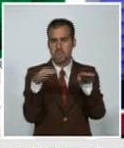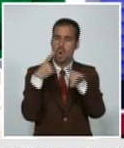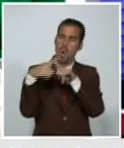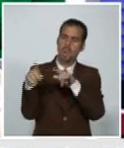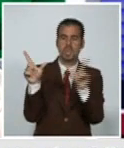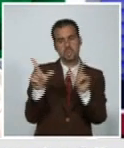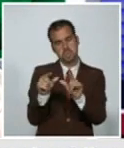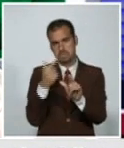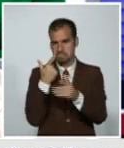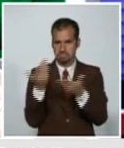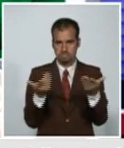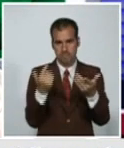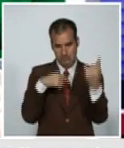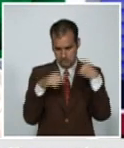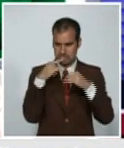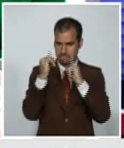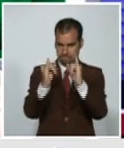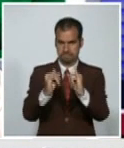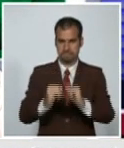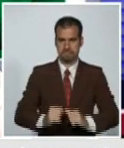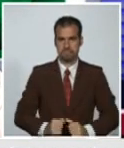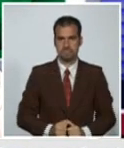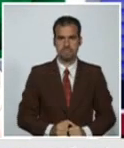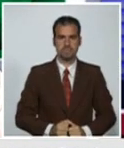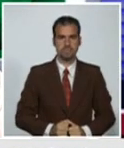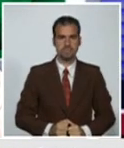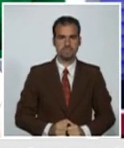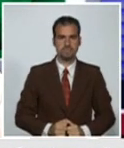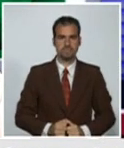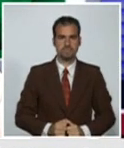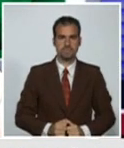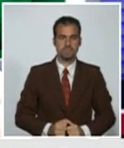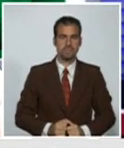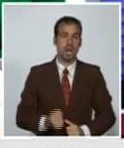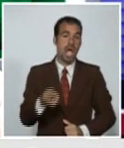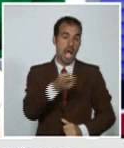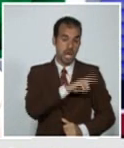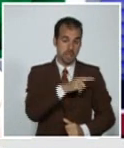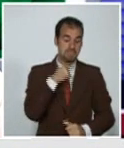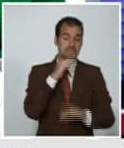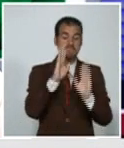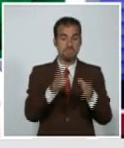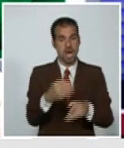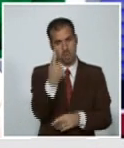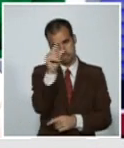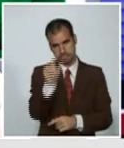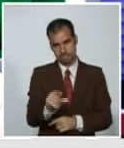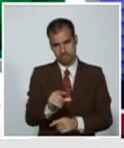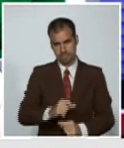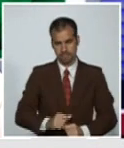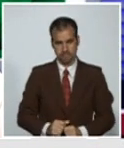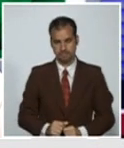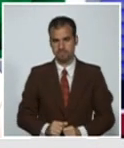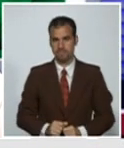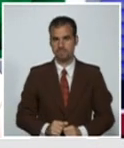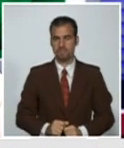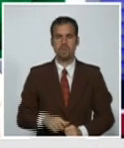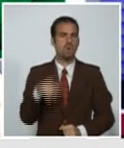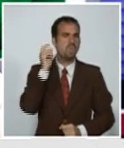día de ayer en Cuba fallece una persona, una señora de 61